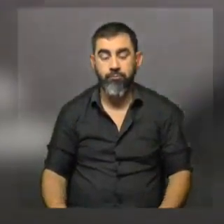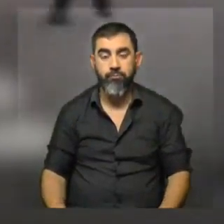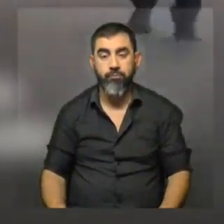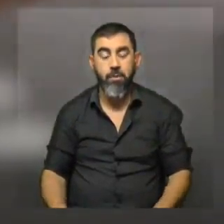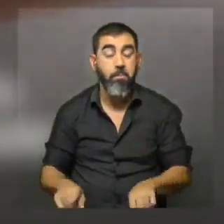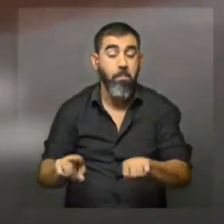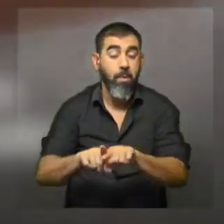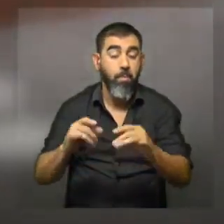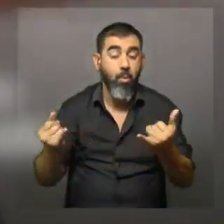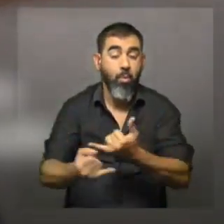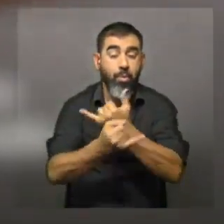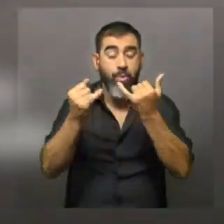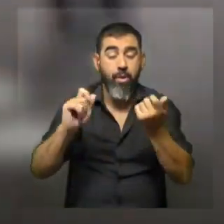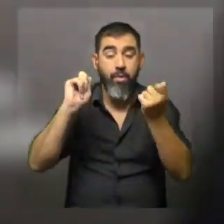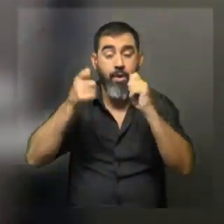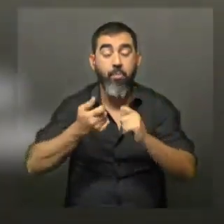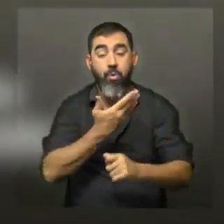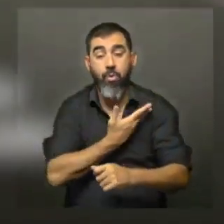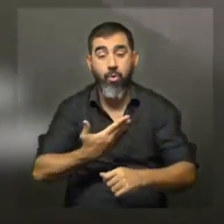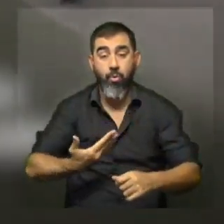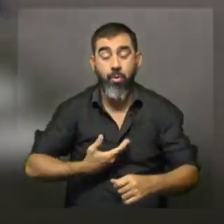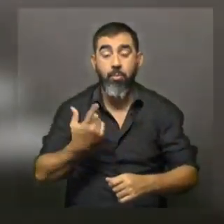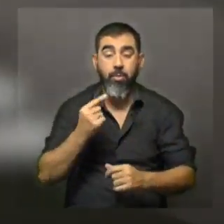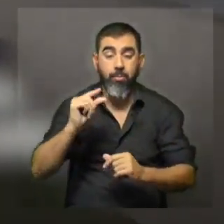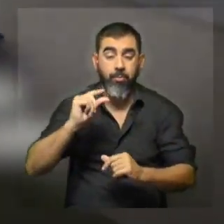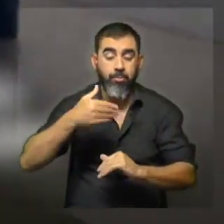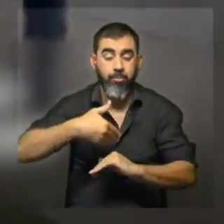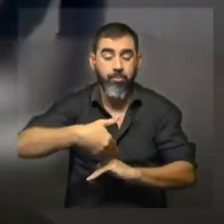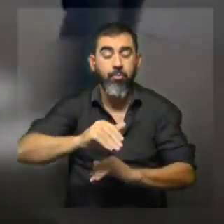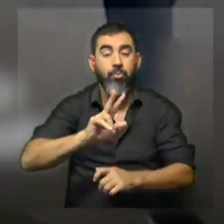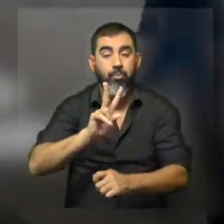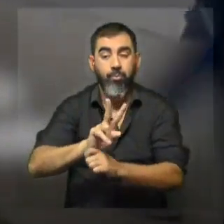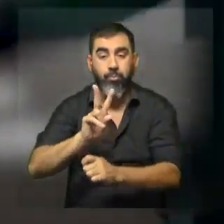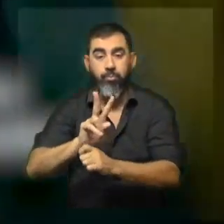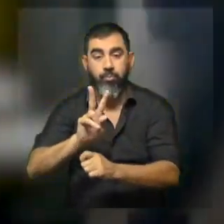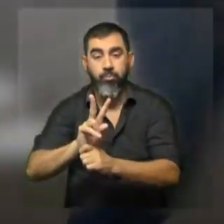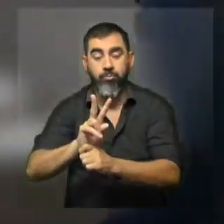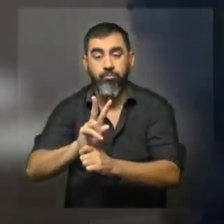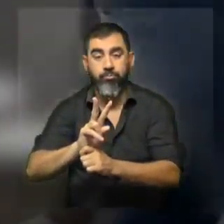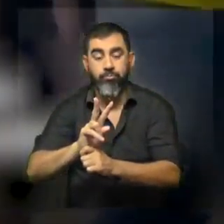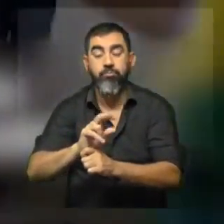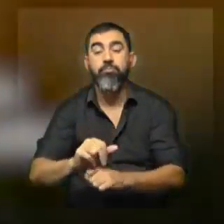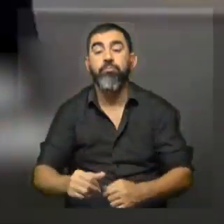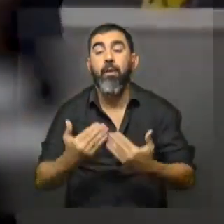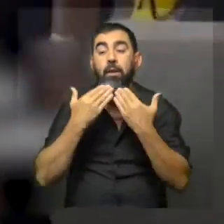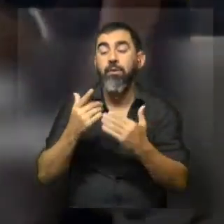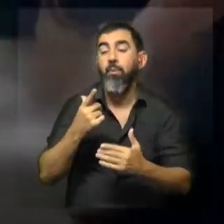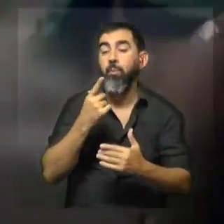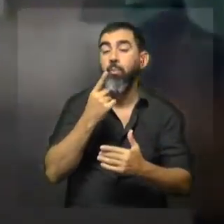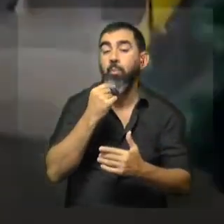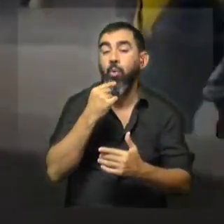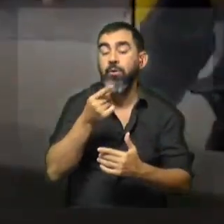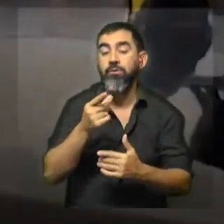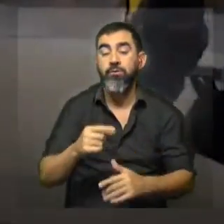misma ceremonia de asunción, fue en ese momento contenida gracias a una acción de la policía